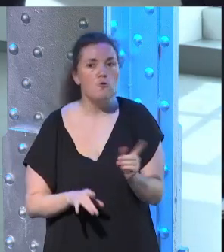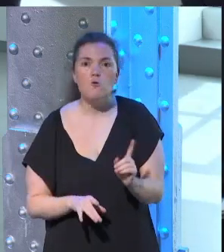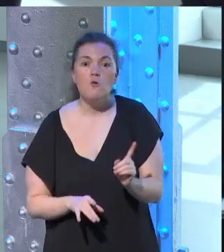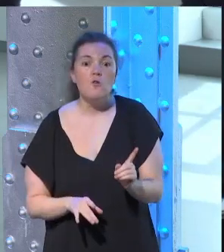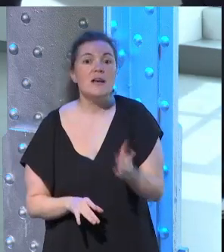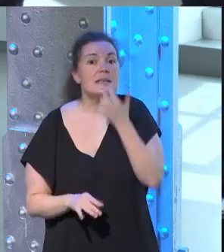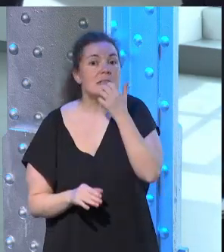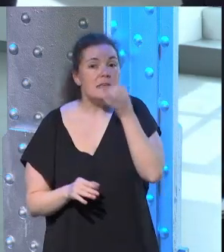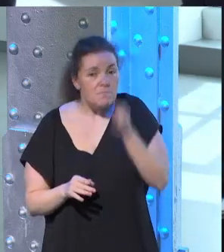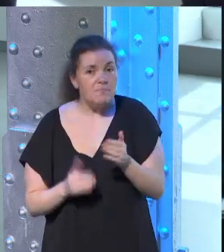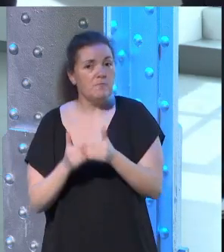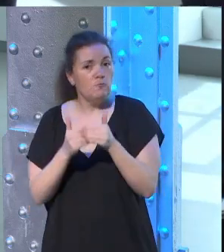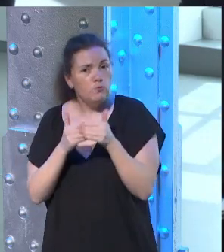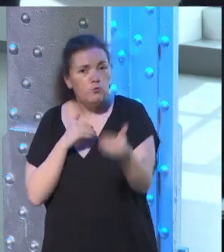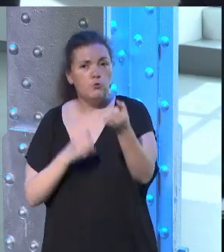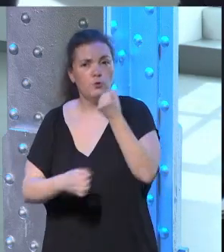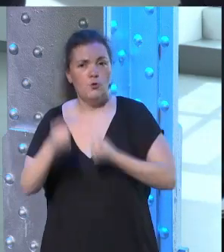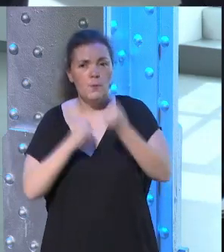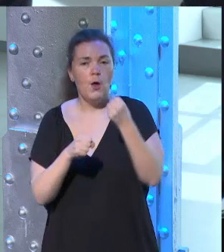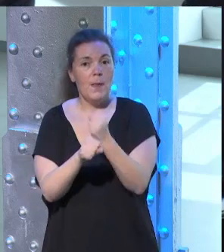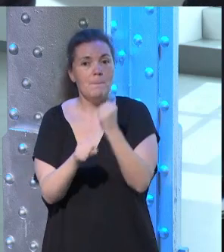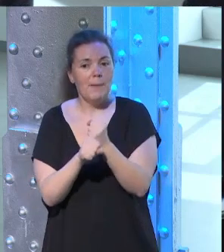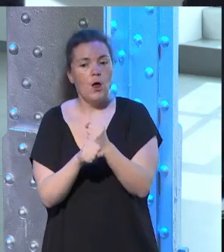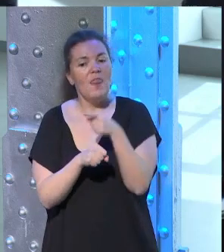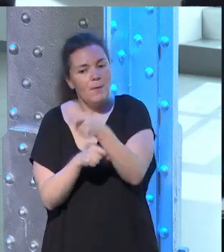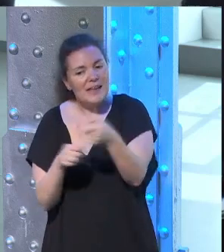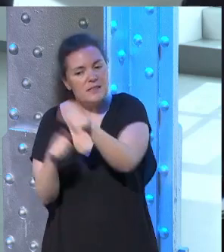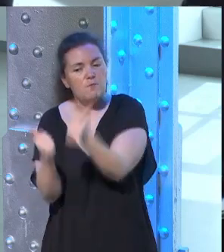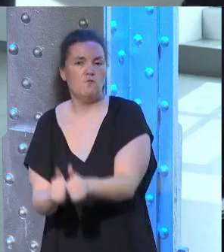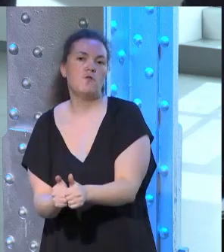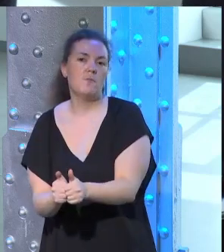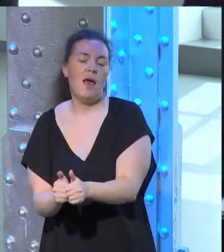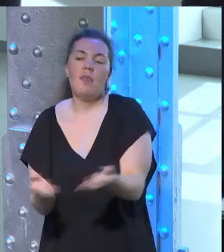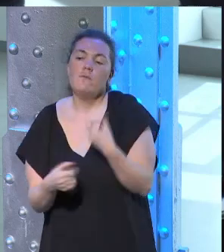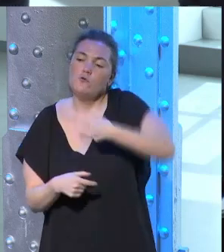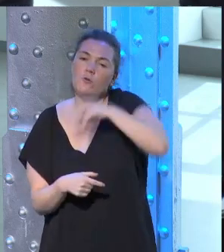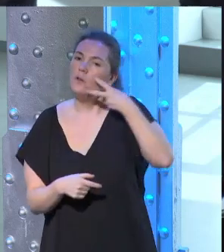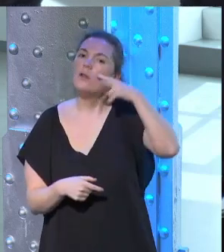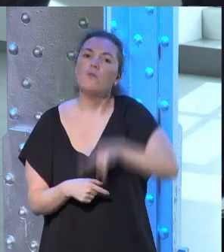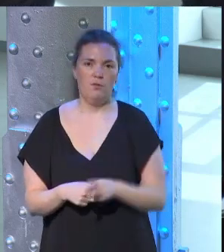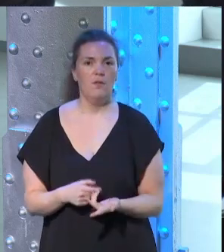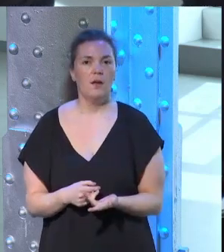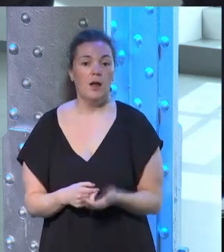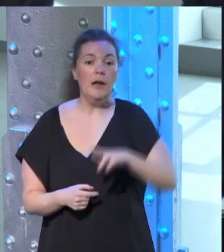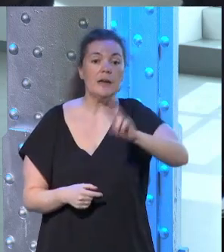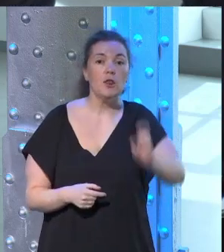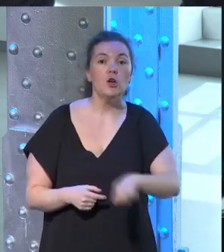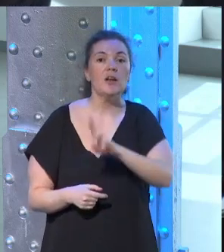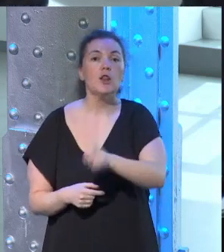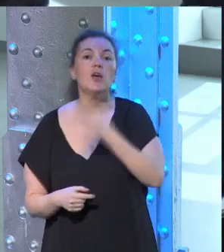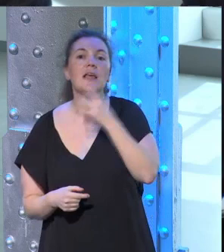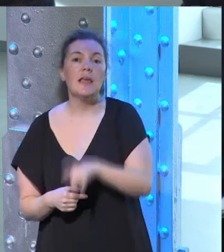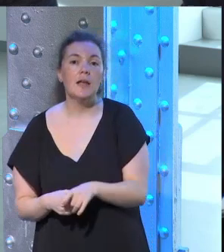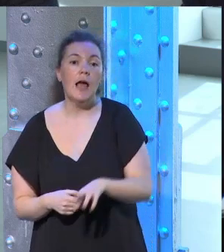si hay un futuro económico y empleo, pasa por aquí. Reconozcámoslo. Es que ¿quién tenía más razón? ¿Los que